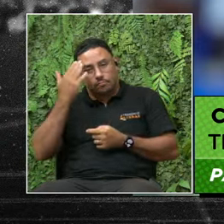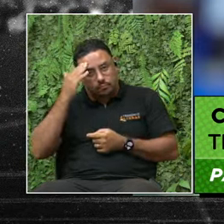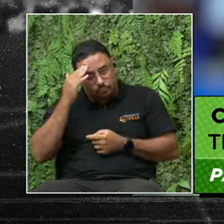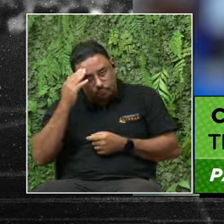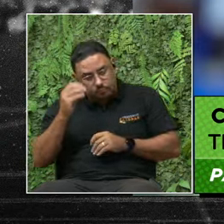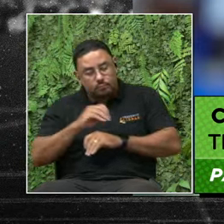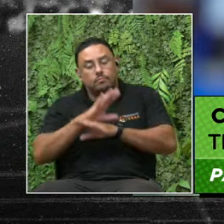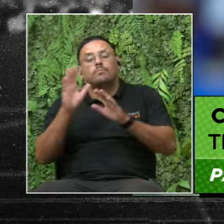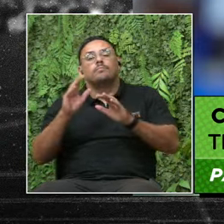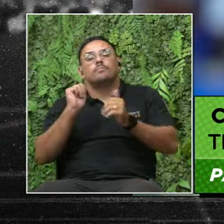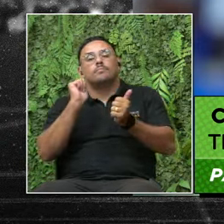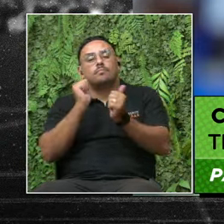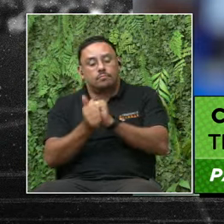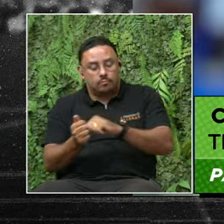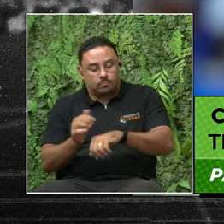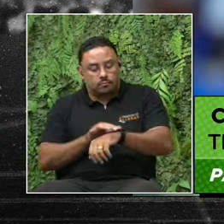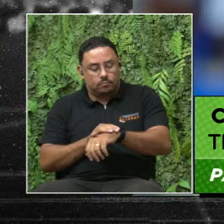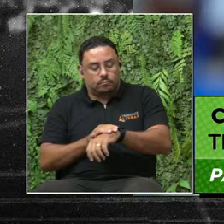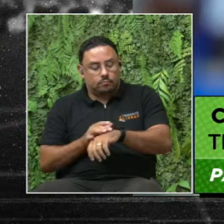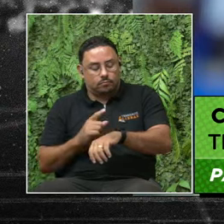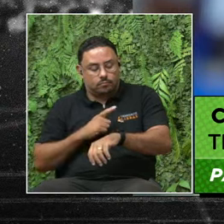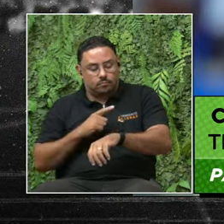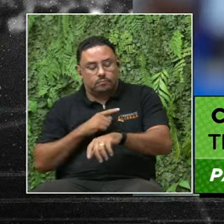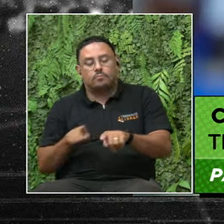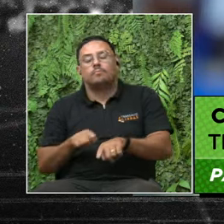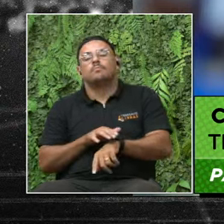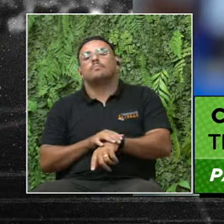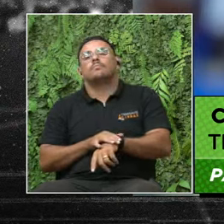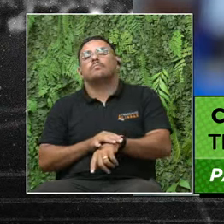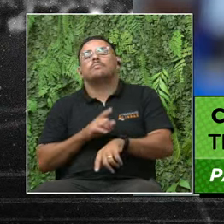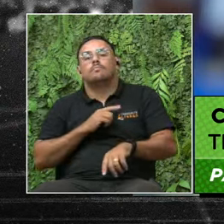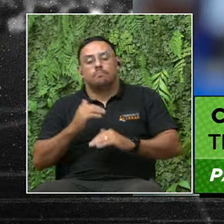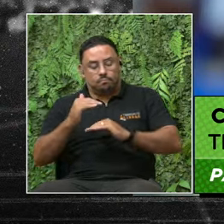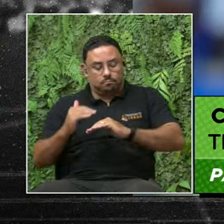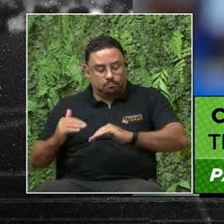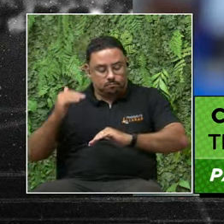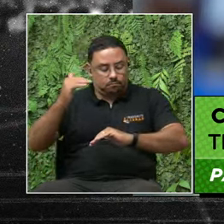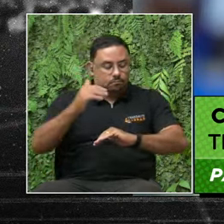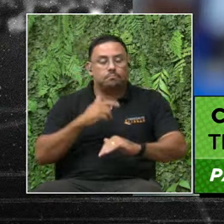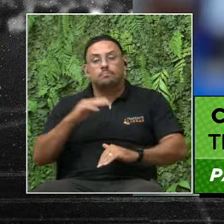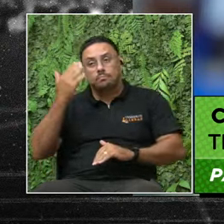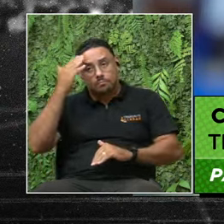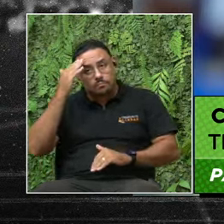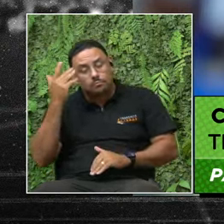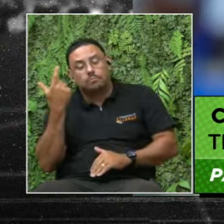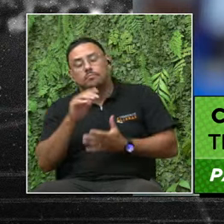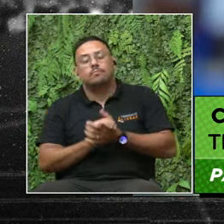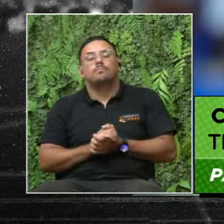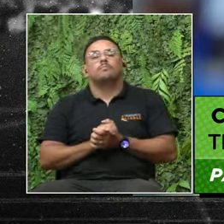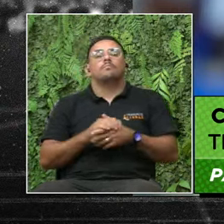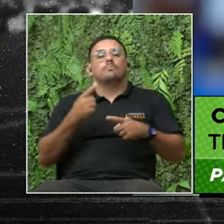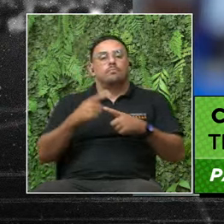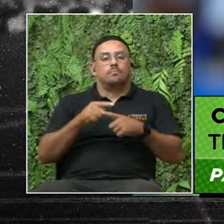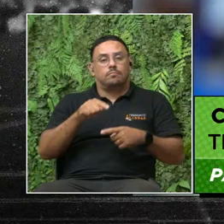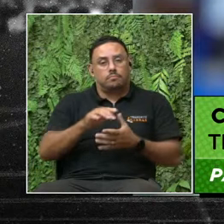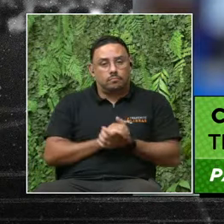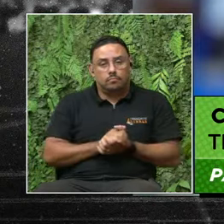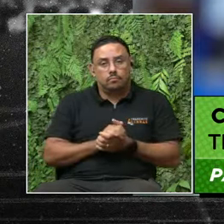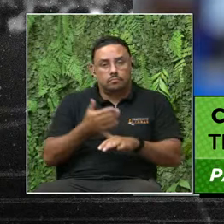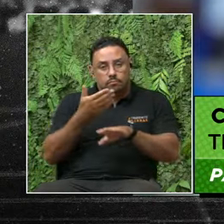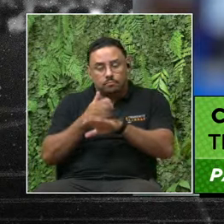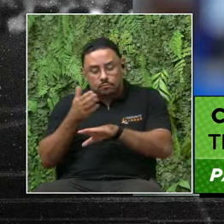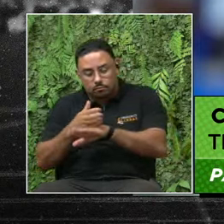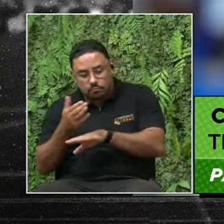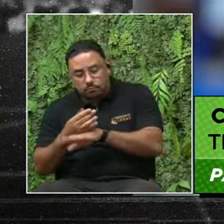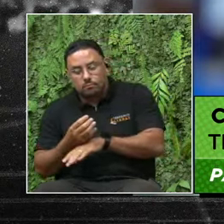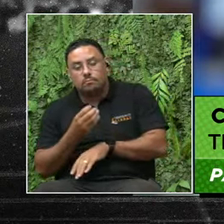de Los jugadores aquí Hay jugadores Dea calid Y Dea jerarquía que comprenden porque han tenido entrenadores